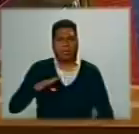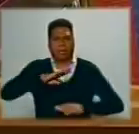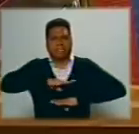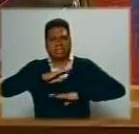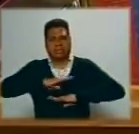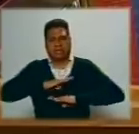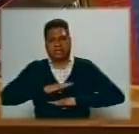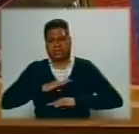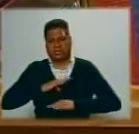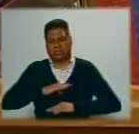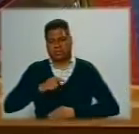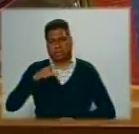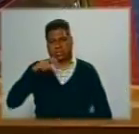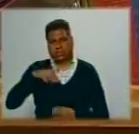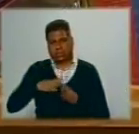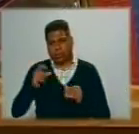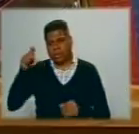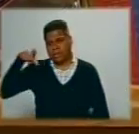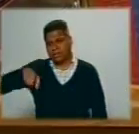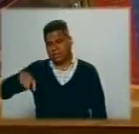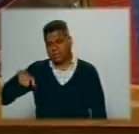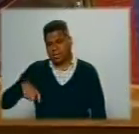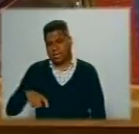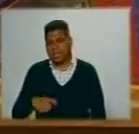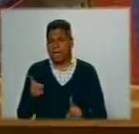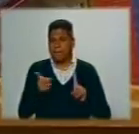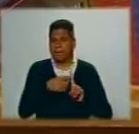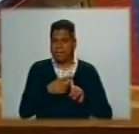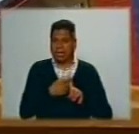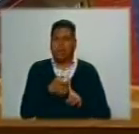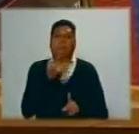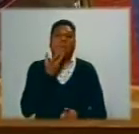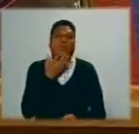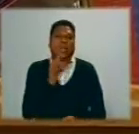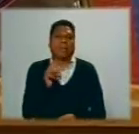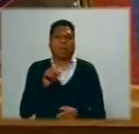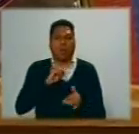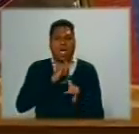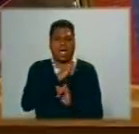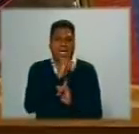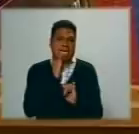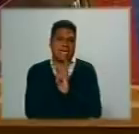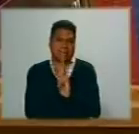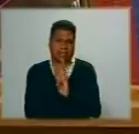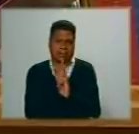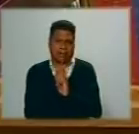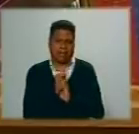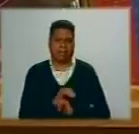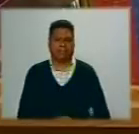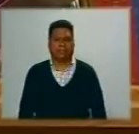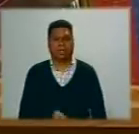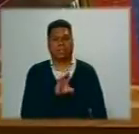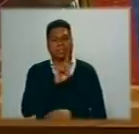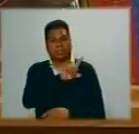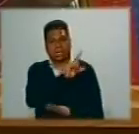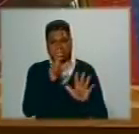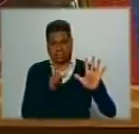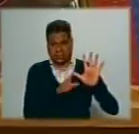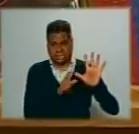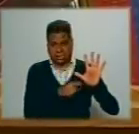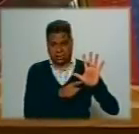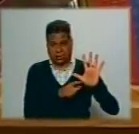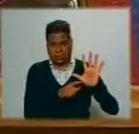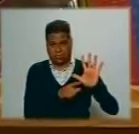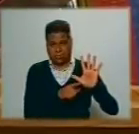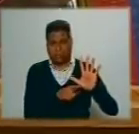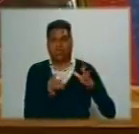de sus necesidades, incluyendo en el comercio electrónico. 5. Garantizar y proteger a las personas frente a los riesgos para su salud